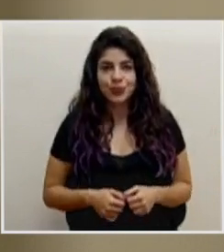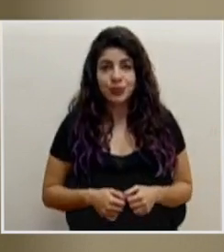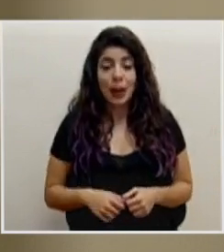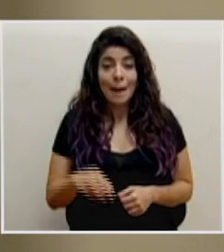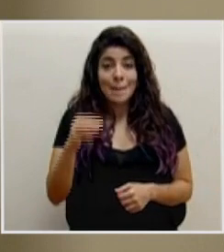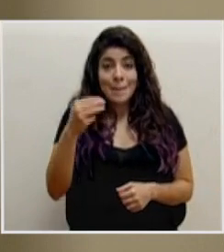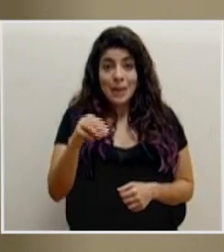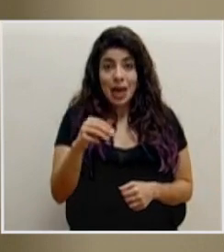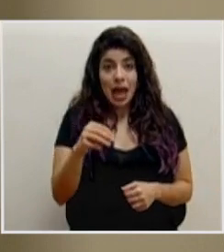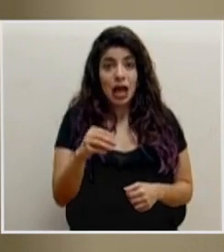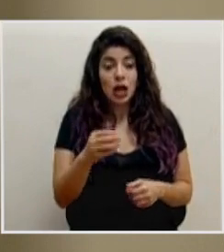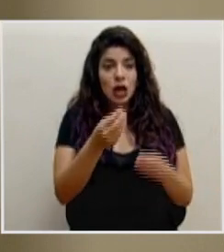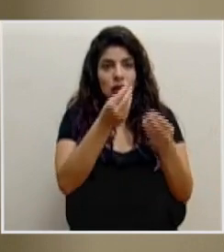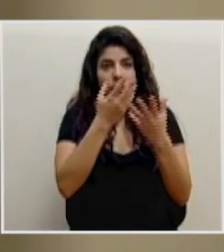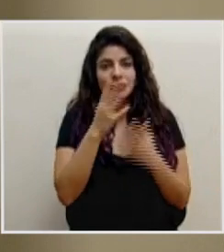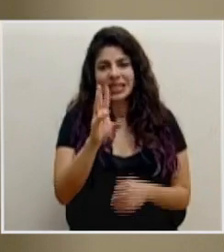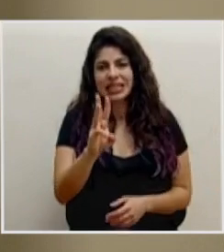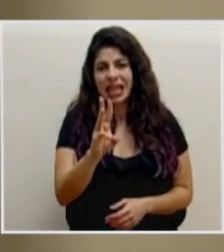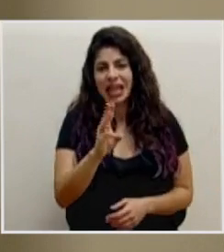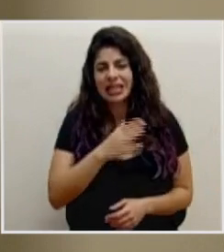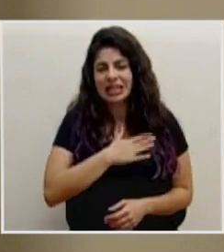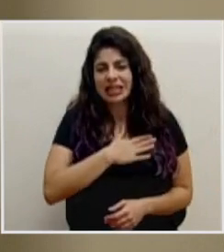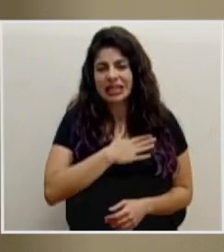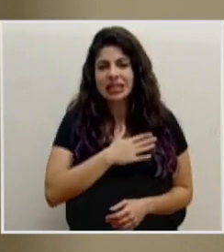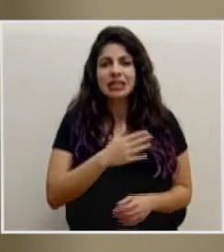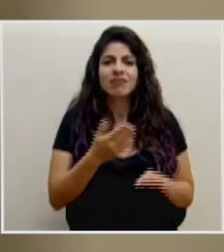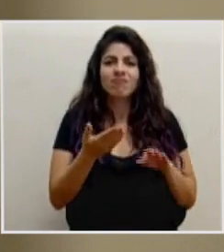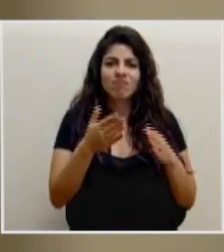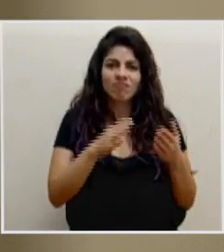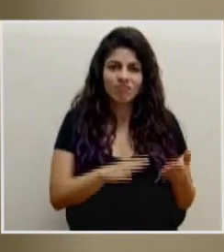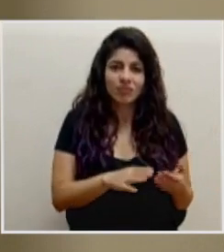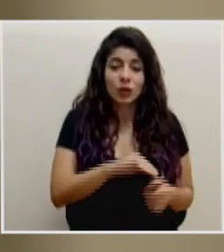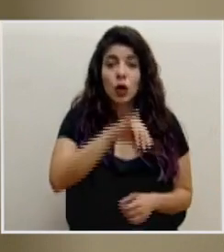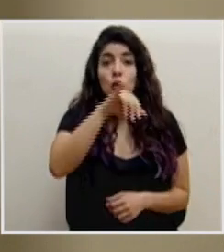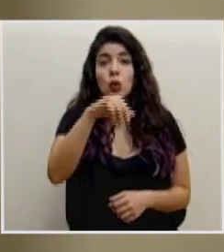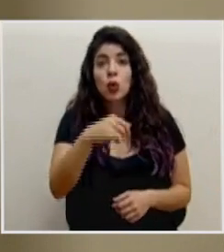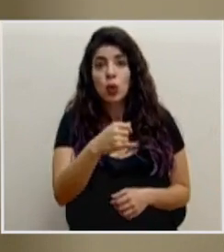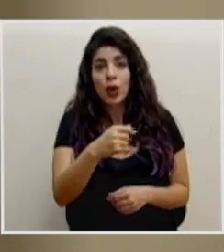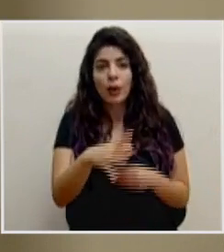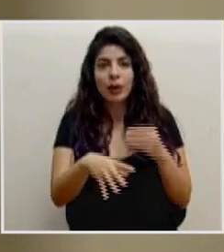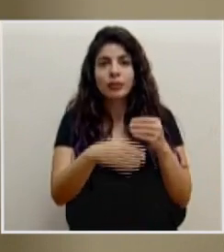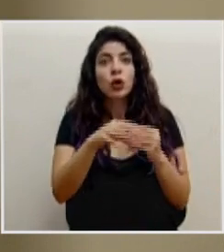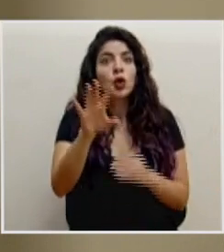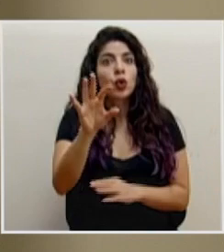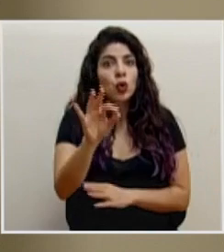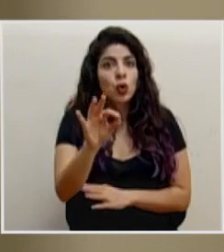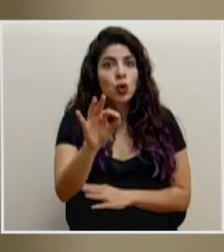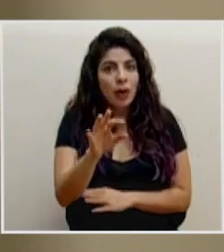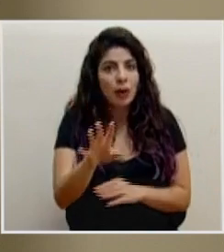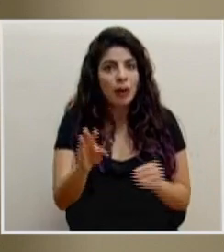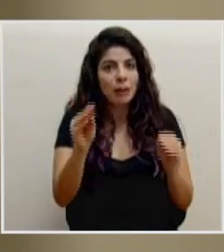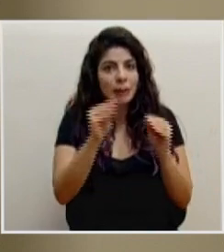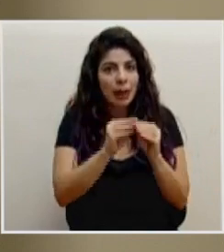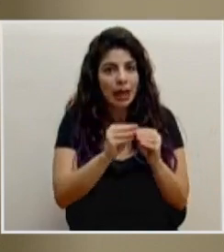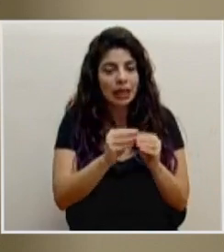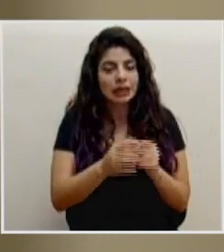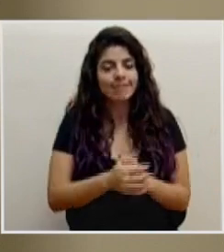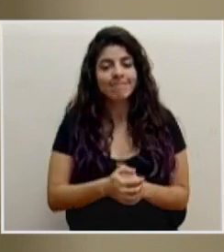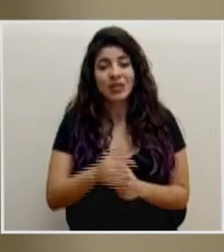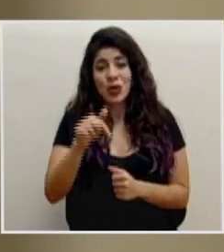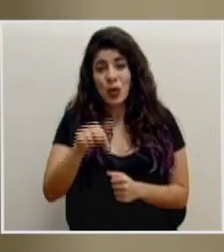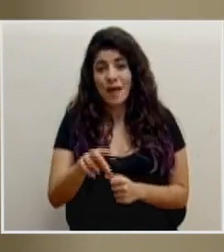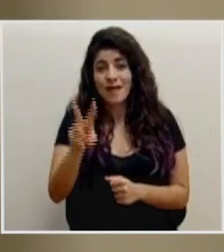El miércoles se reportaron 6 lamentables fallecimientos, el jueves se sumaron 9 más y